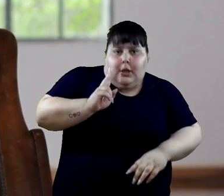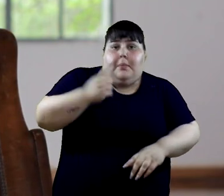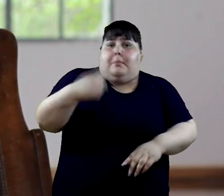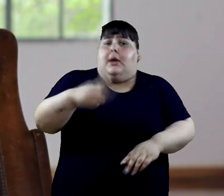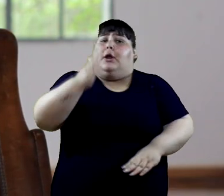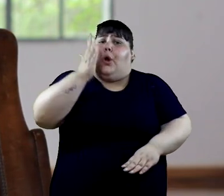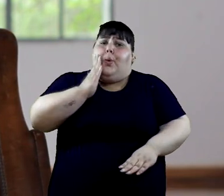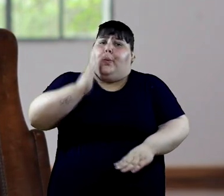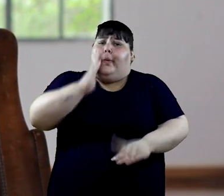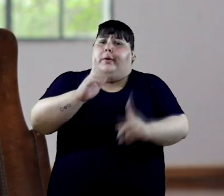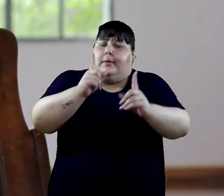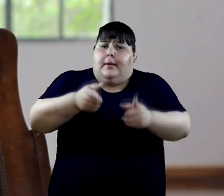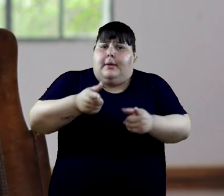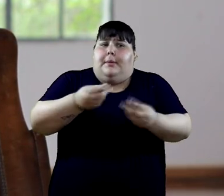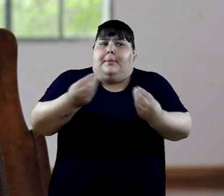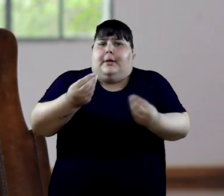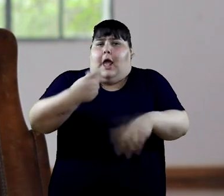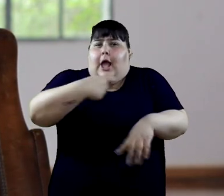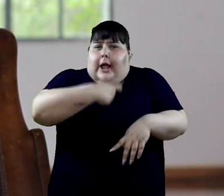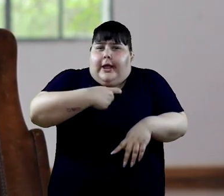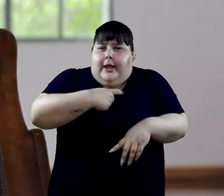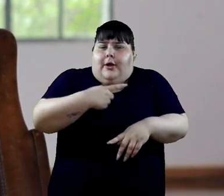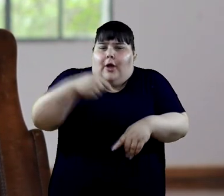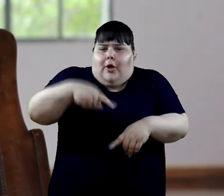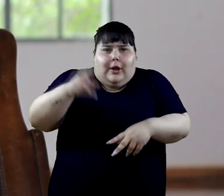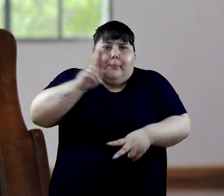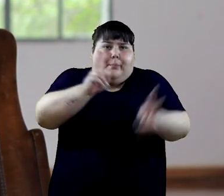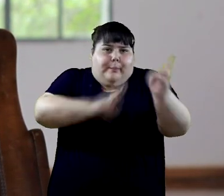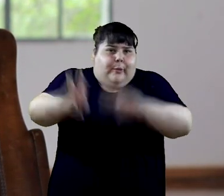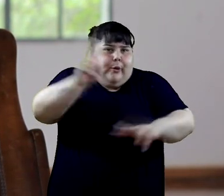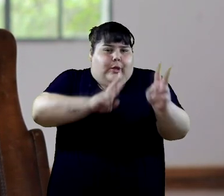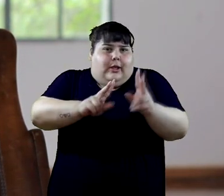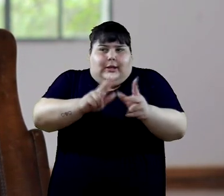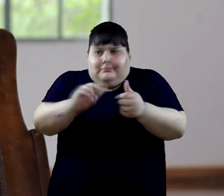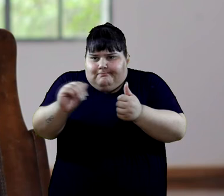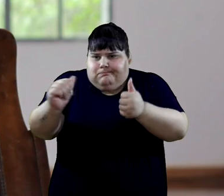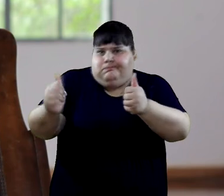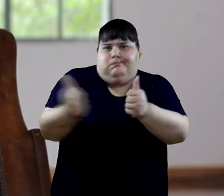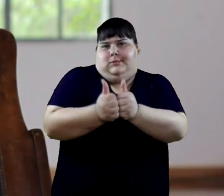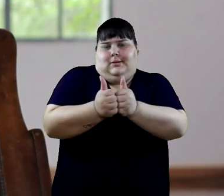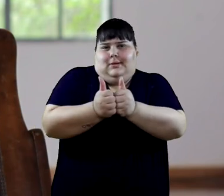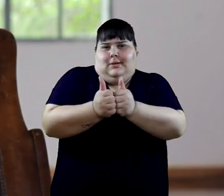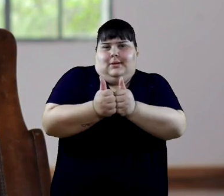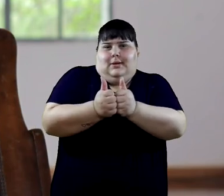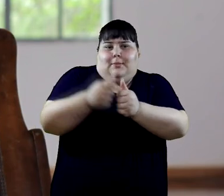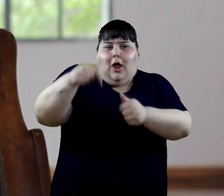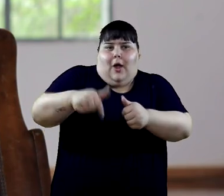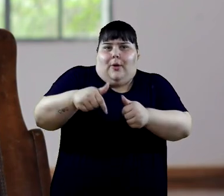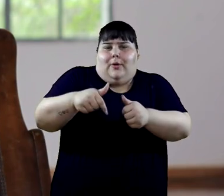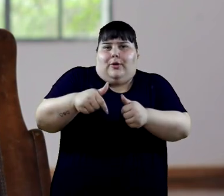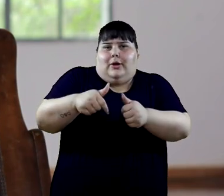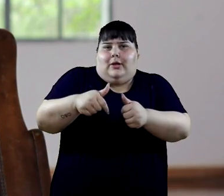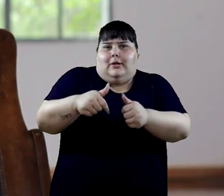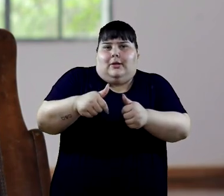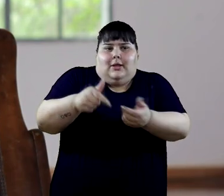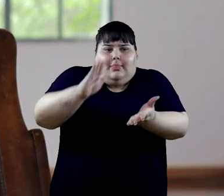una amabilidad también, ¿no? Tratando de ser, de hacer y buscar aliados, porque en